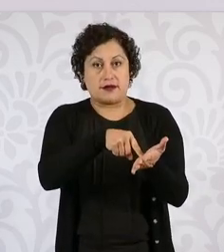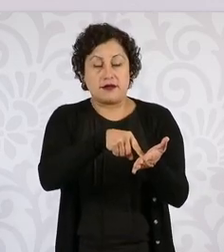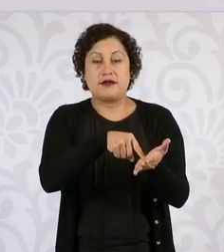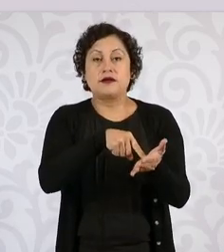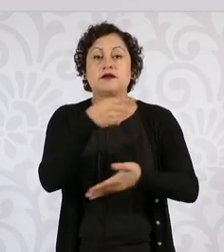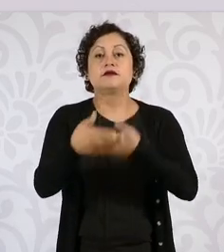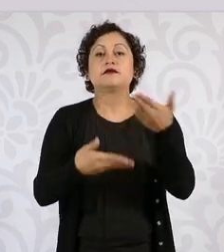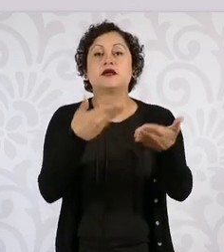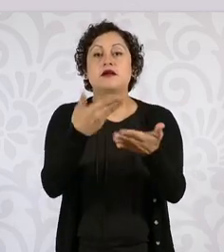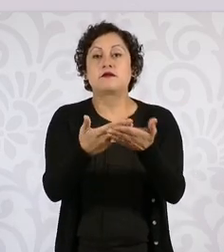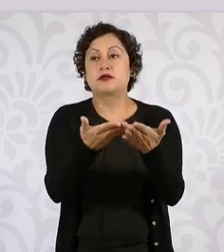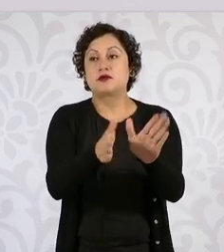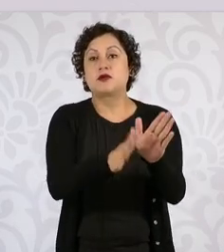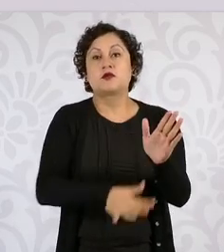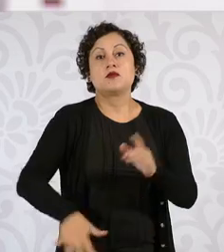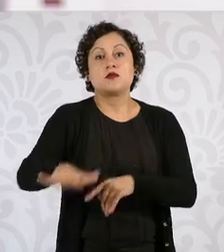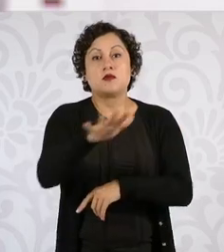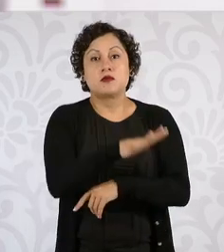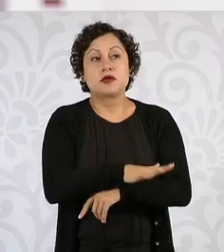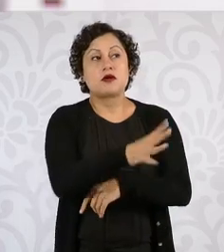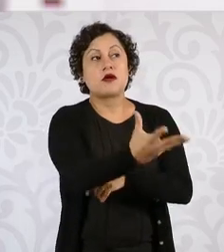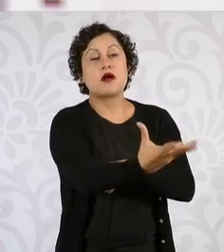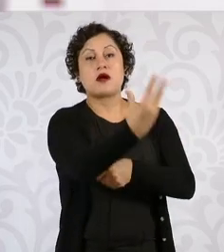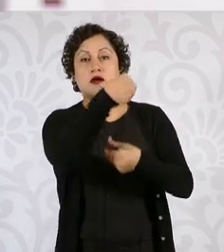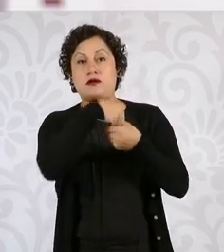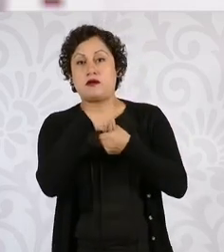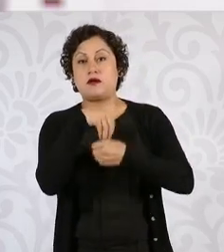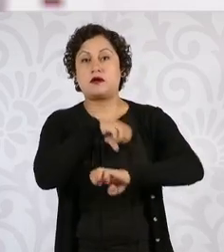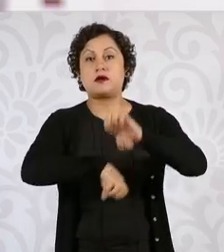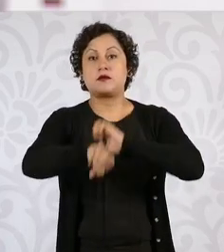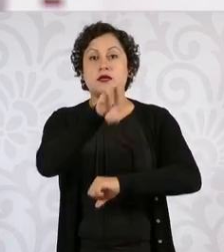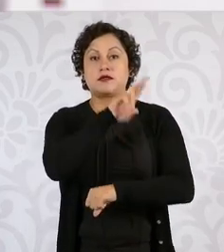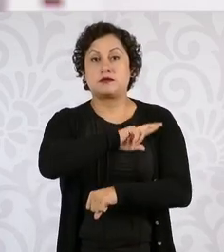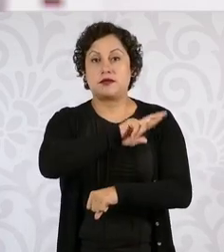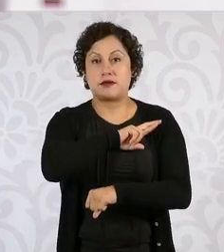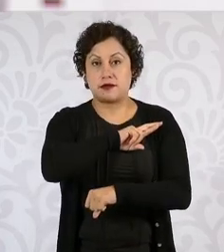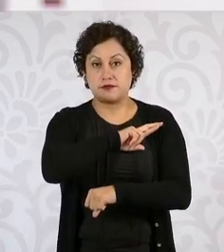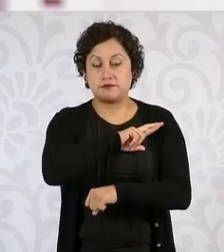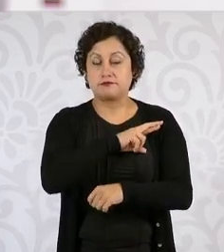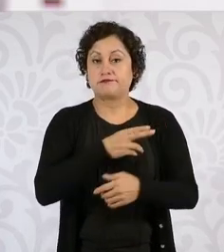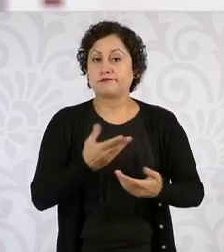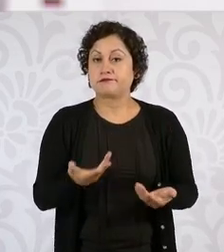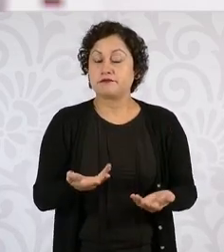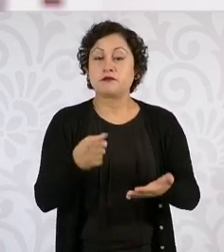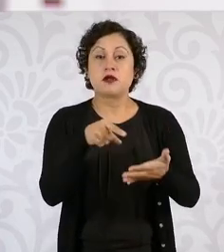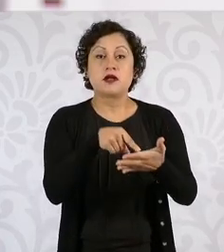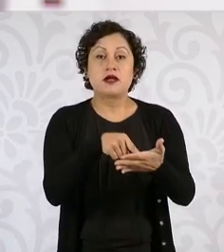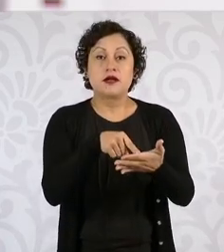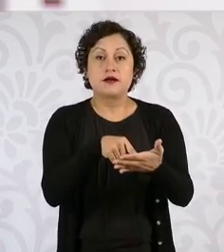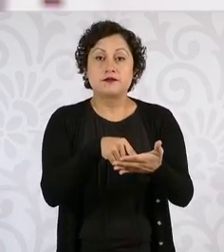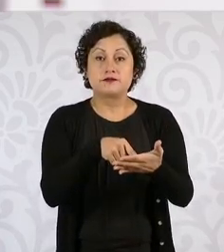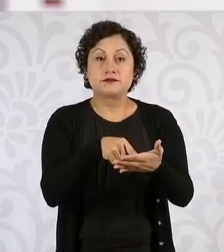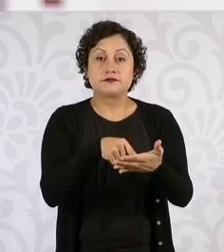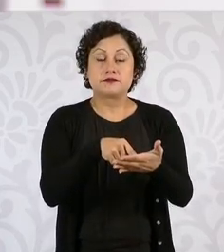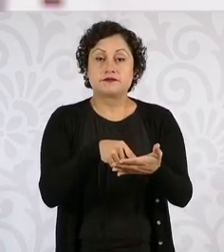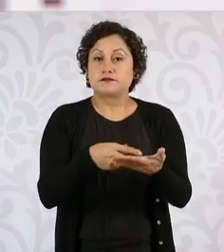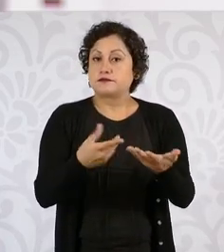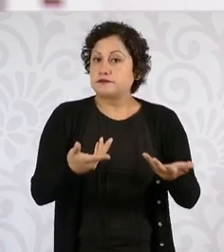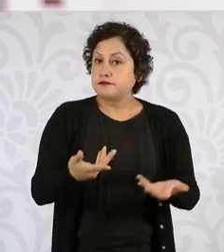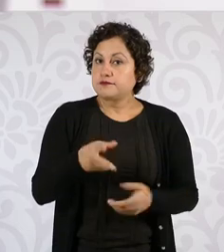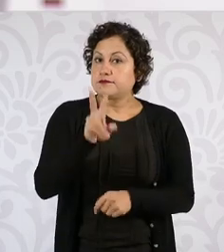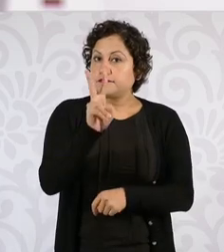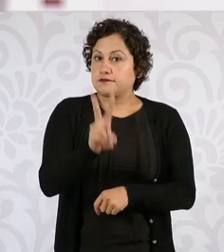se permite la participación privada en una forma en donde en realidad no